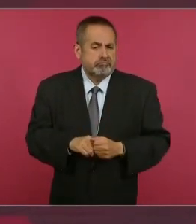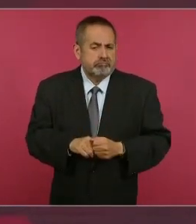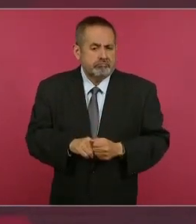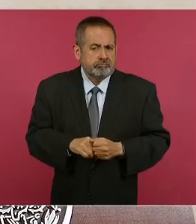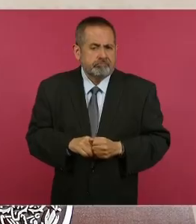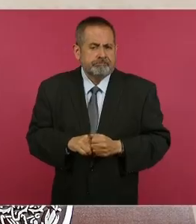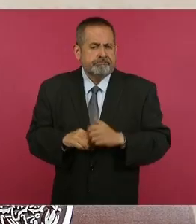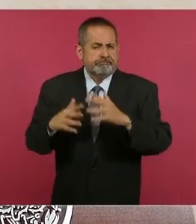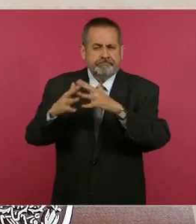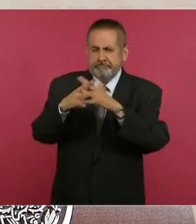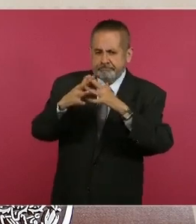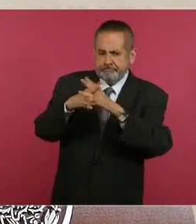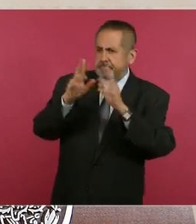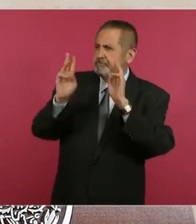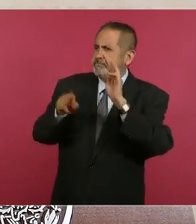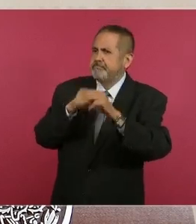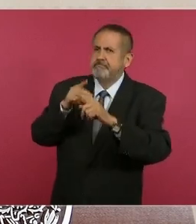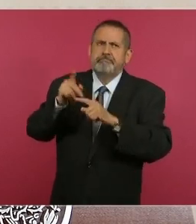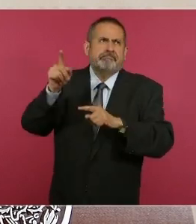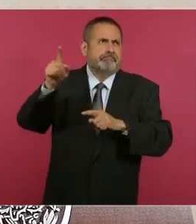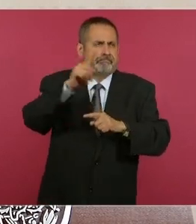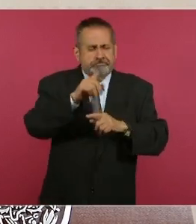las guerras en el mundo,